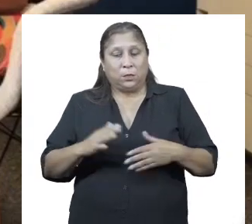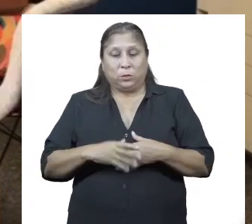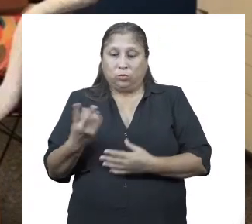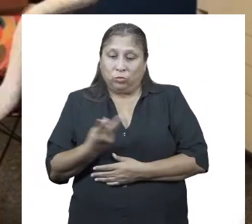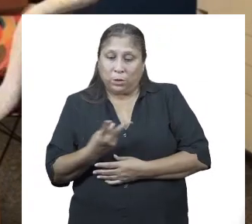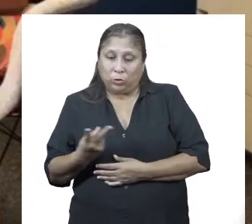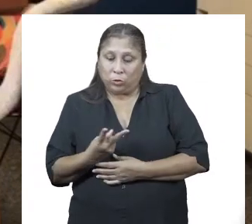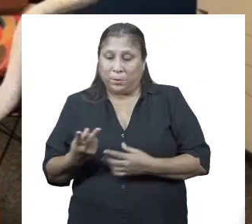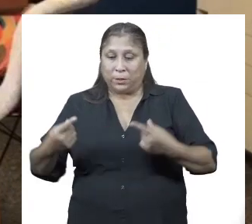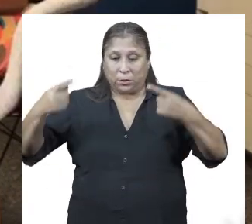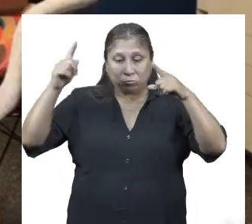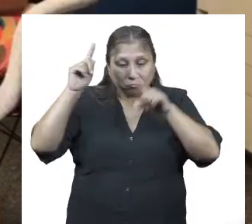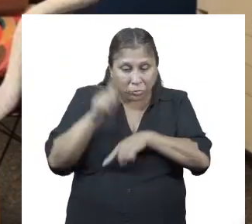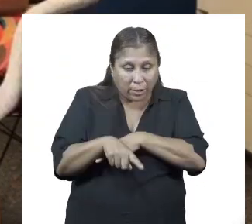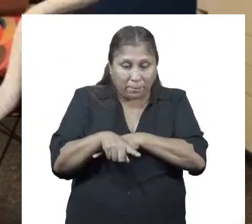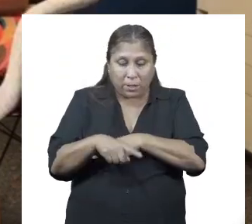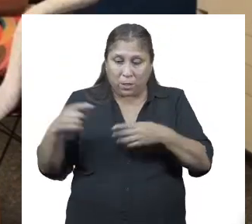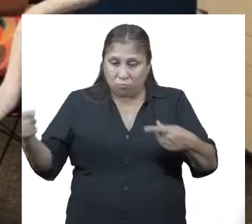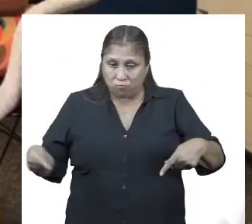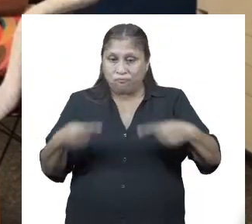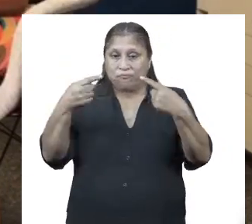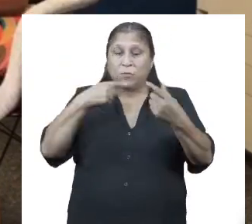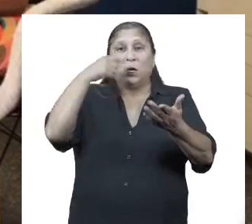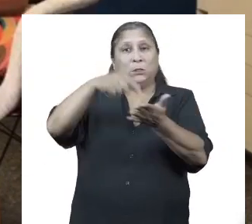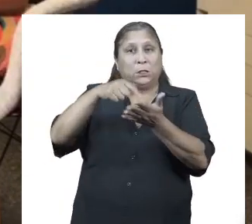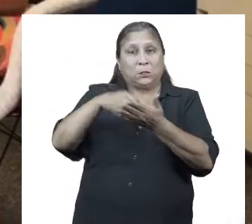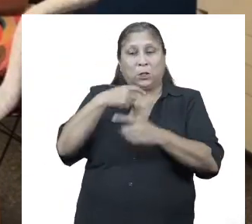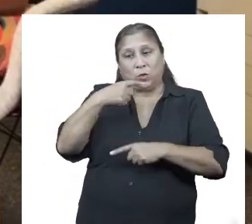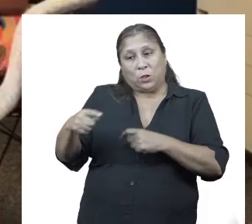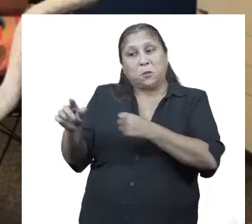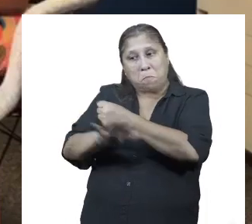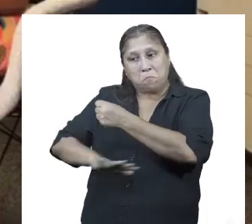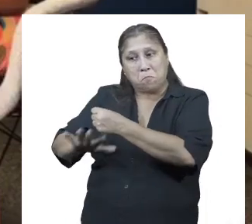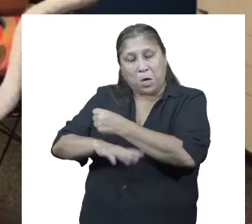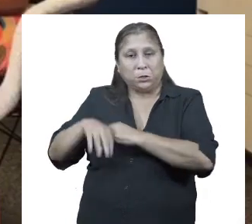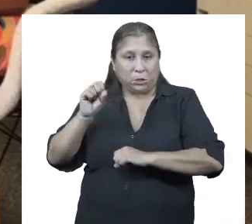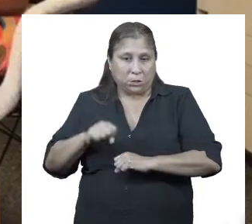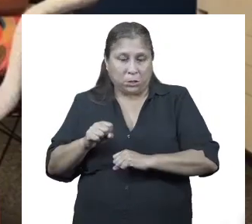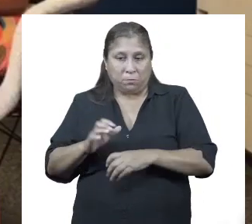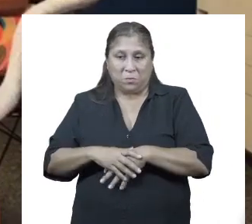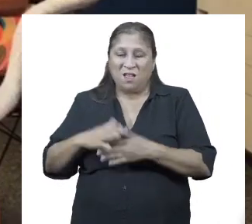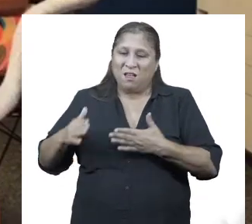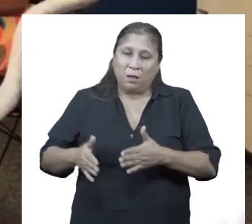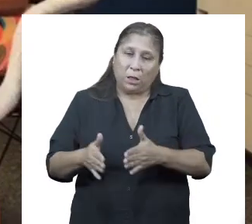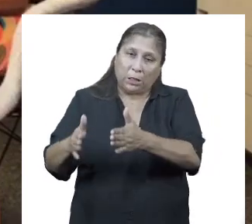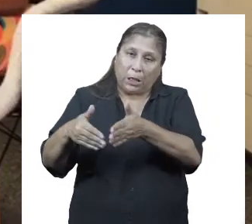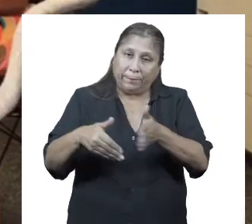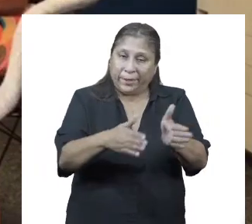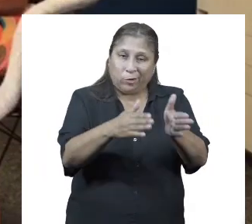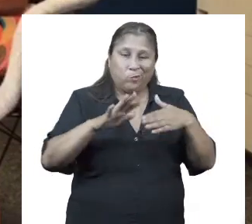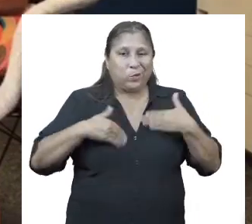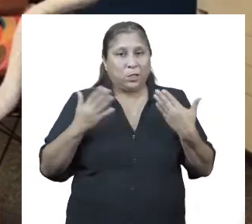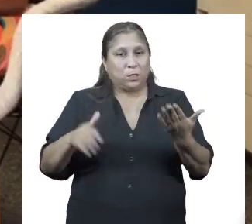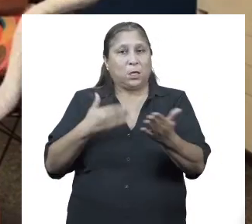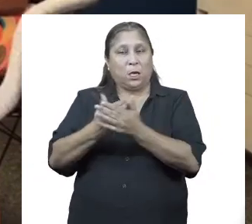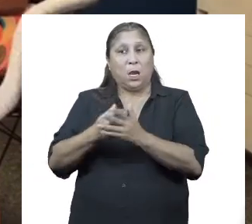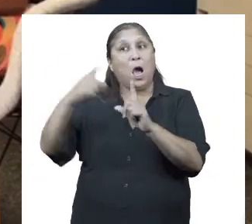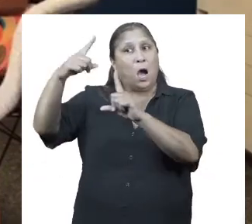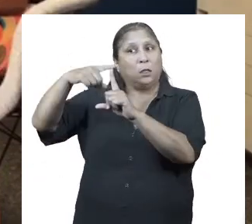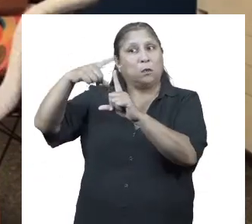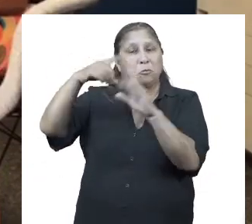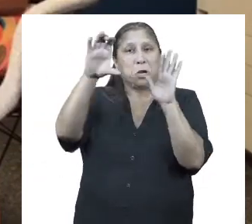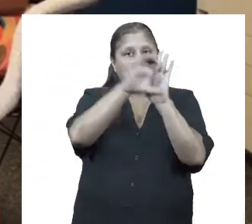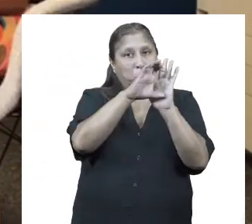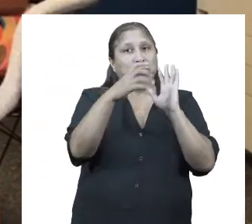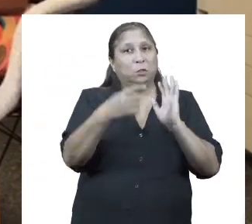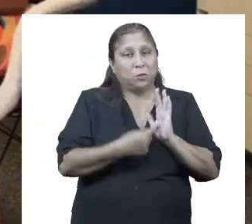las partes demandantes apelen, si es que esto se declara fundado. El camino puede llegar hasta el Tribunal